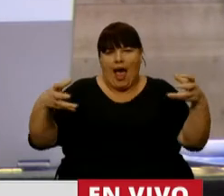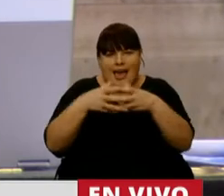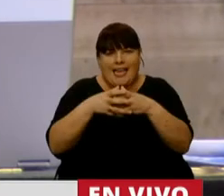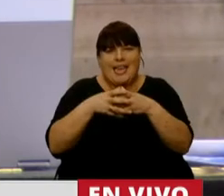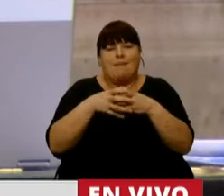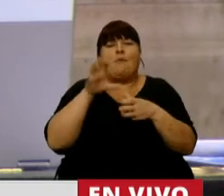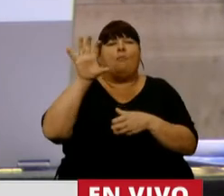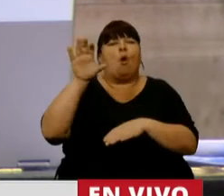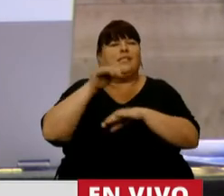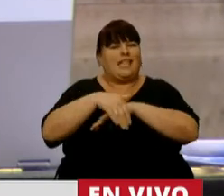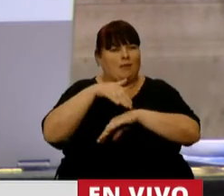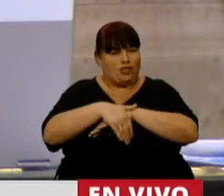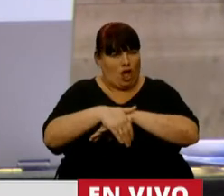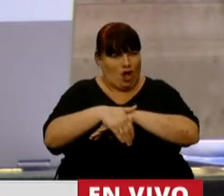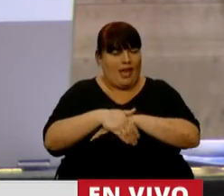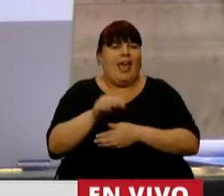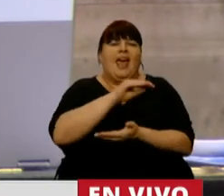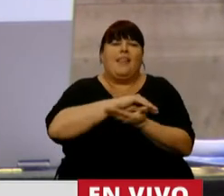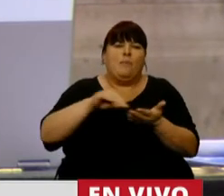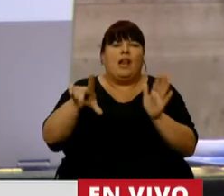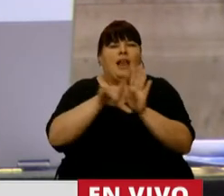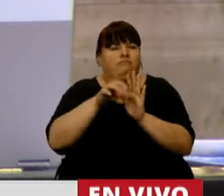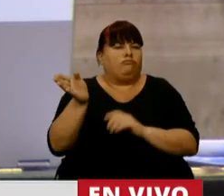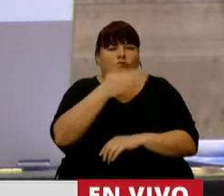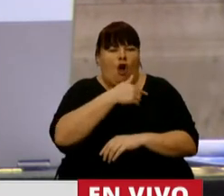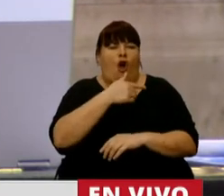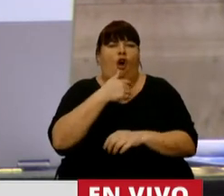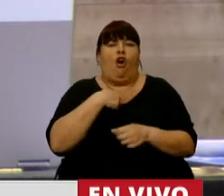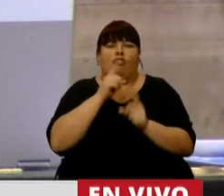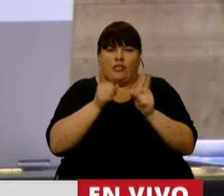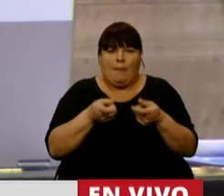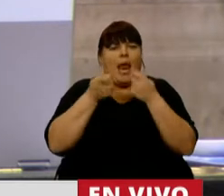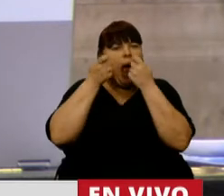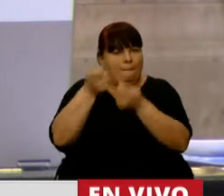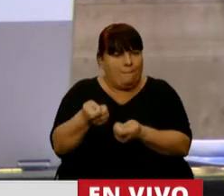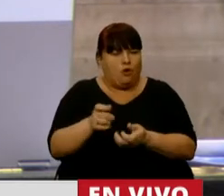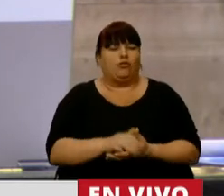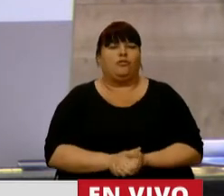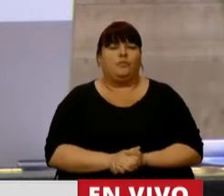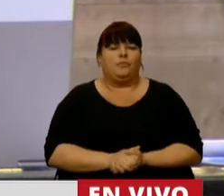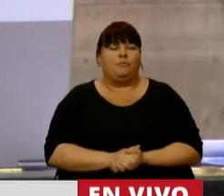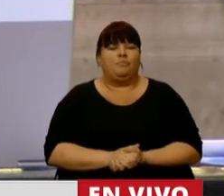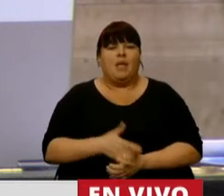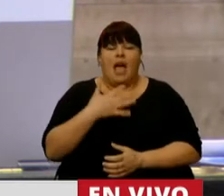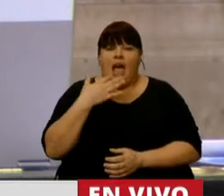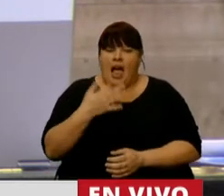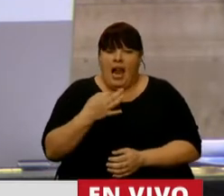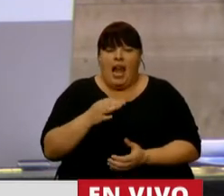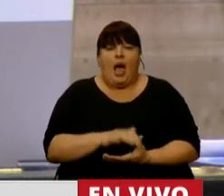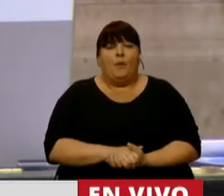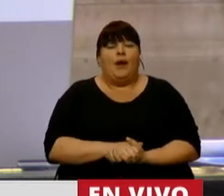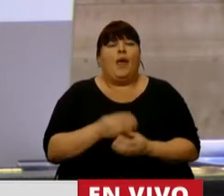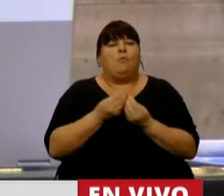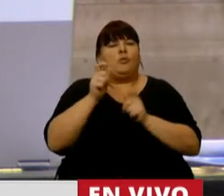de la provincia de Misiones. Los legisladores también hemos estado acompañando. La verdad que